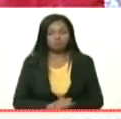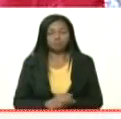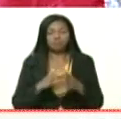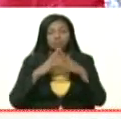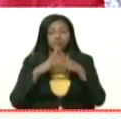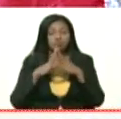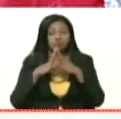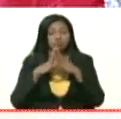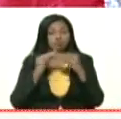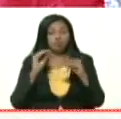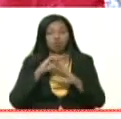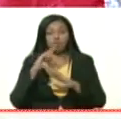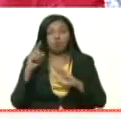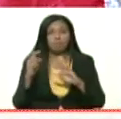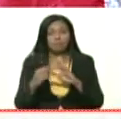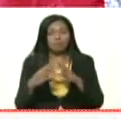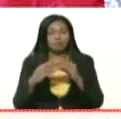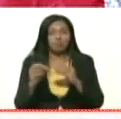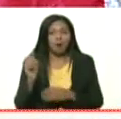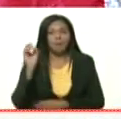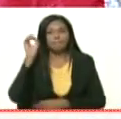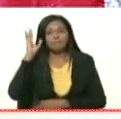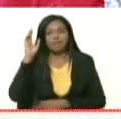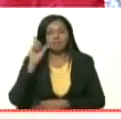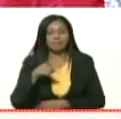todos, todas las ideologías.